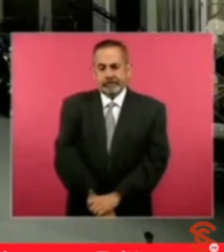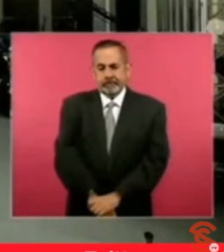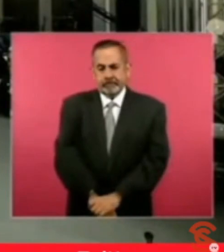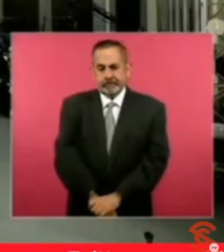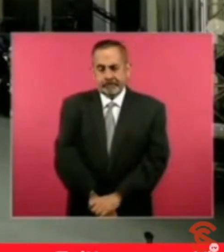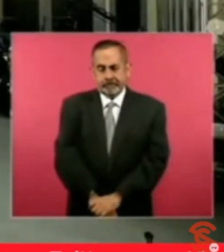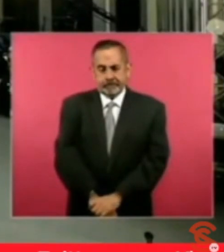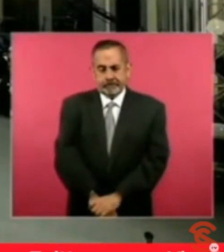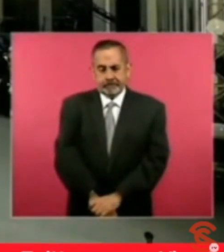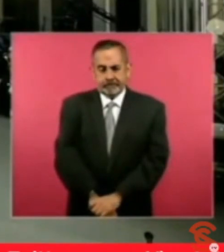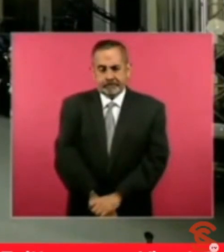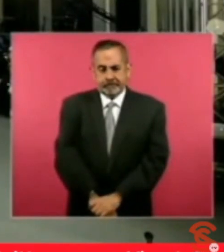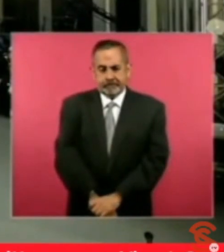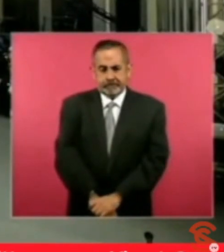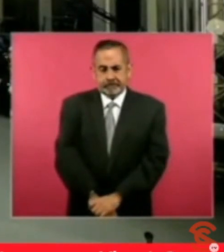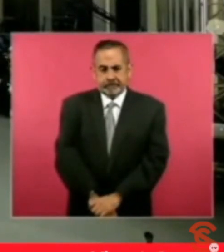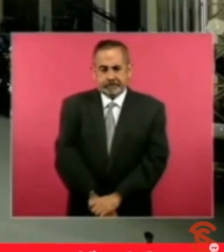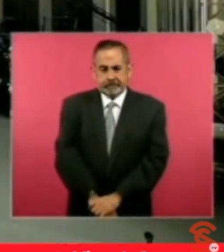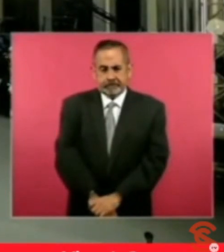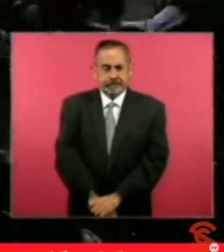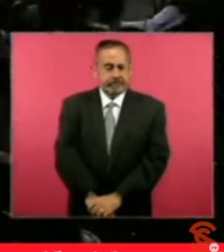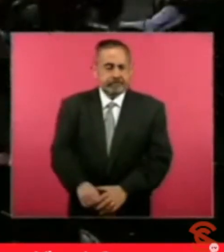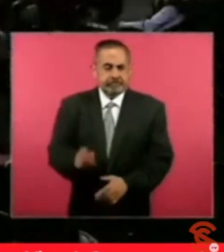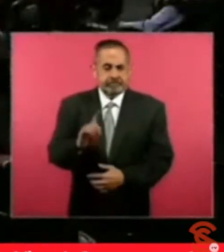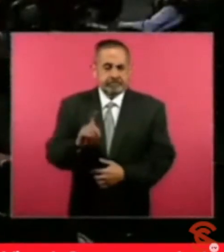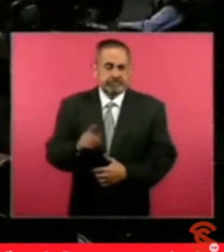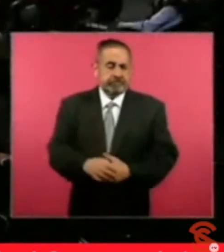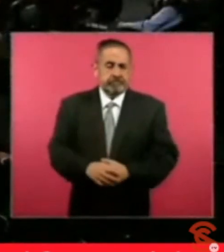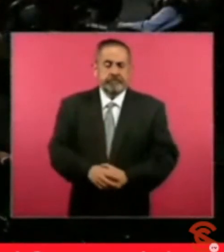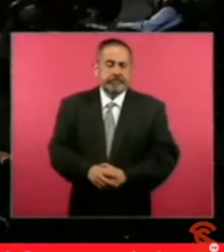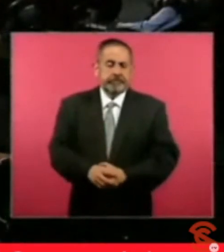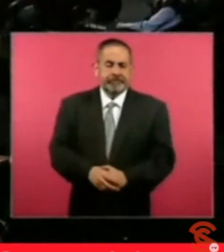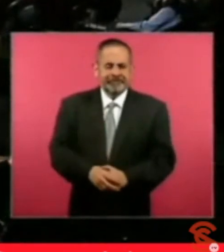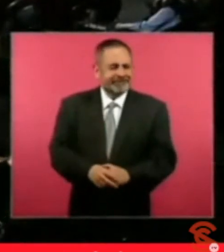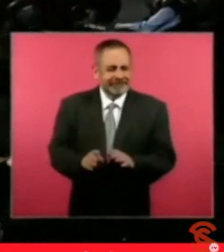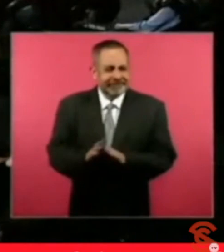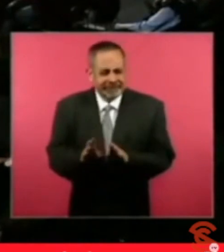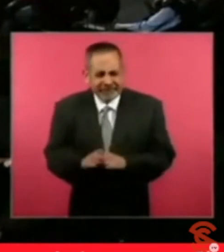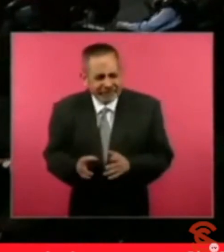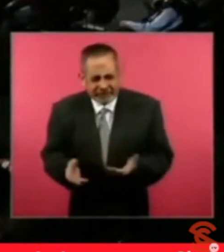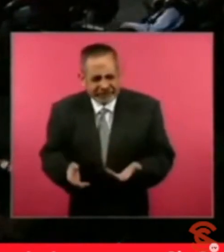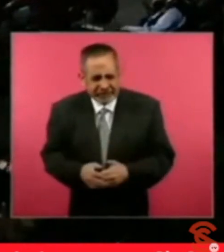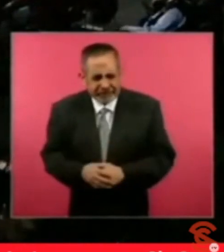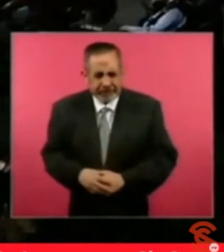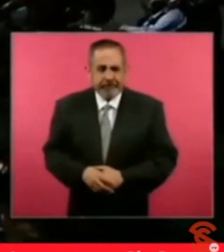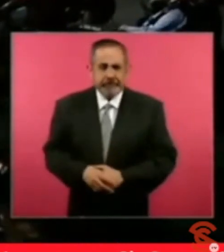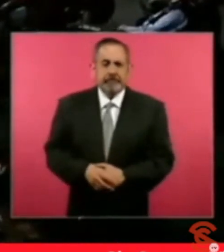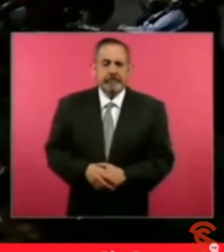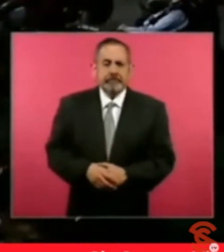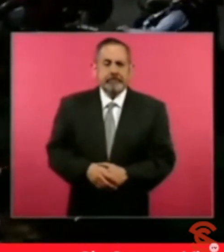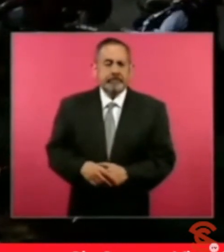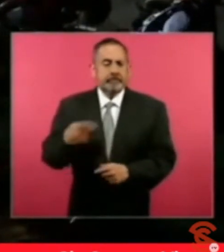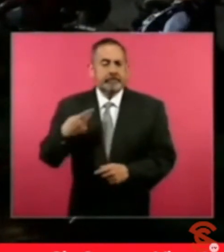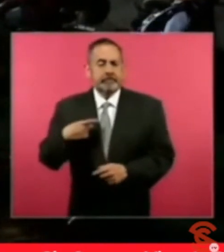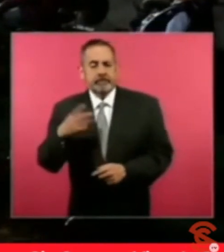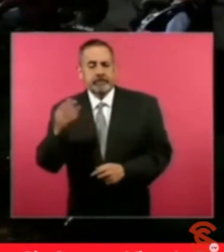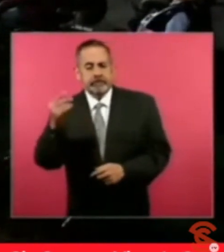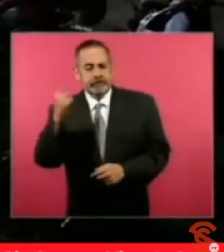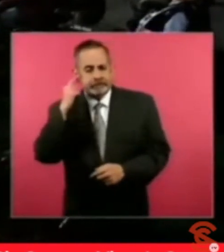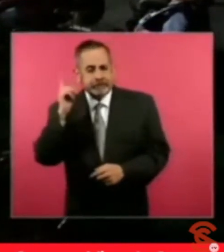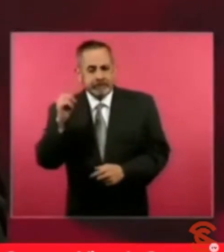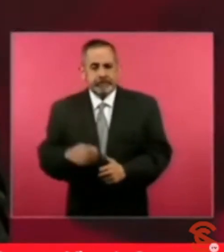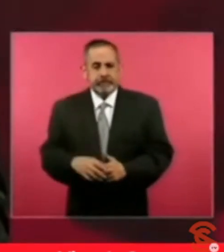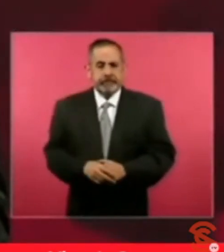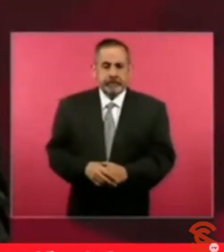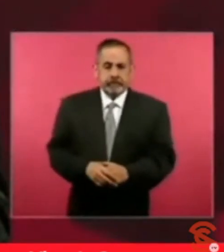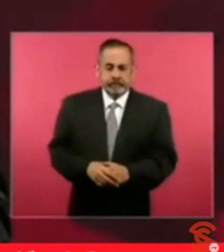no sé si usted esa nota. No. ¿Cómo? Pero un proyecto para destitución. Ah,